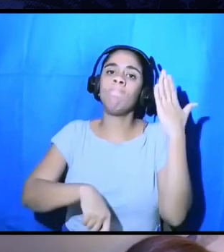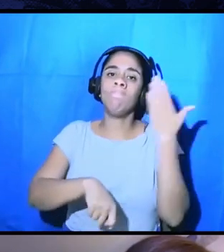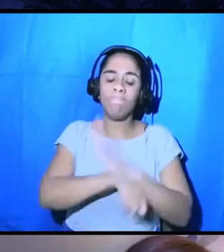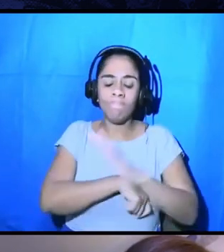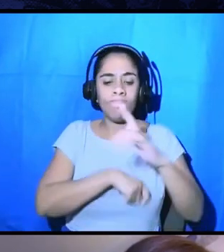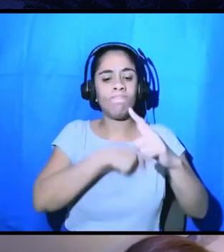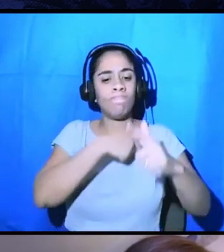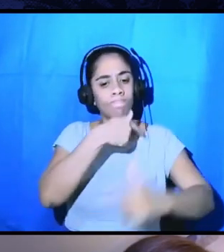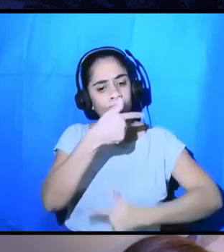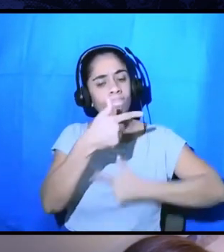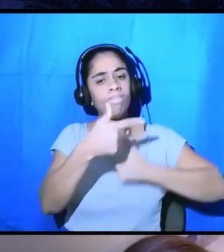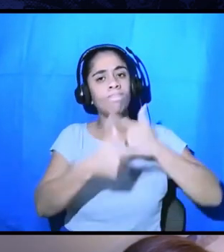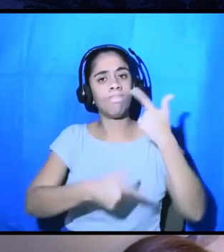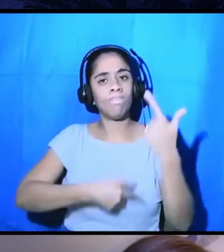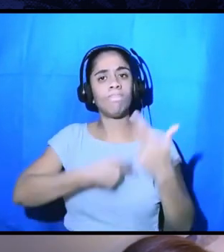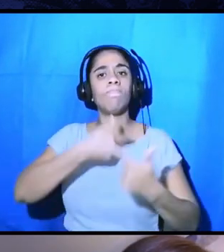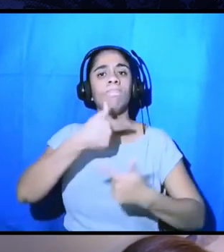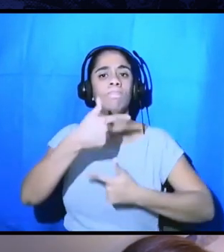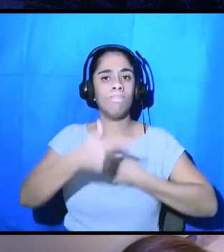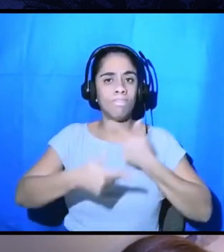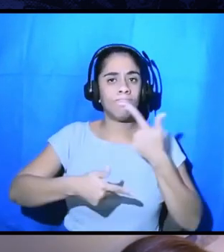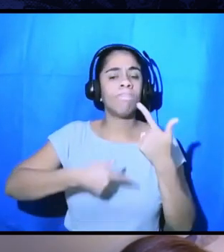parcial el que vamos a hacer